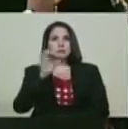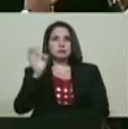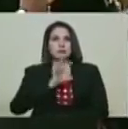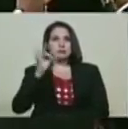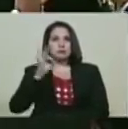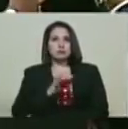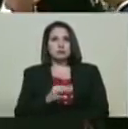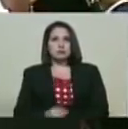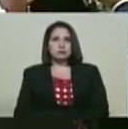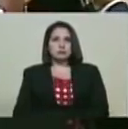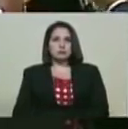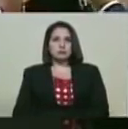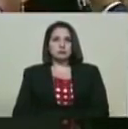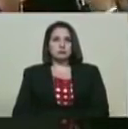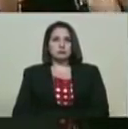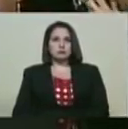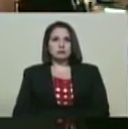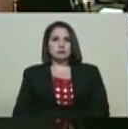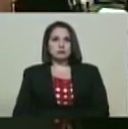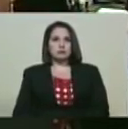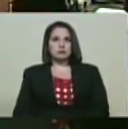depósito.